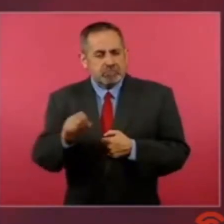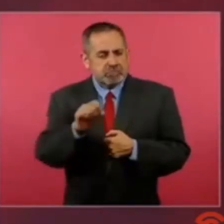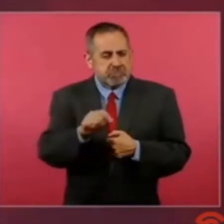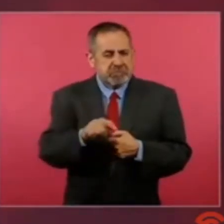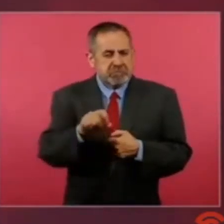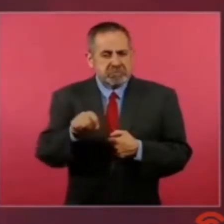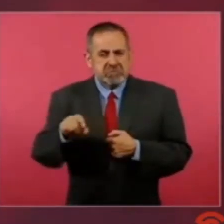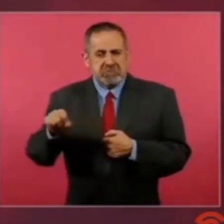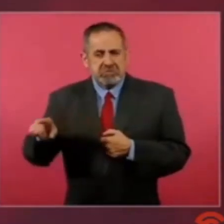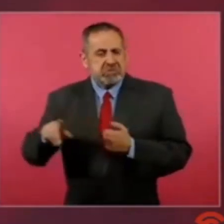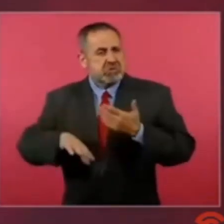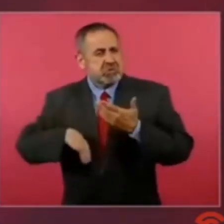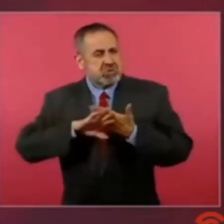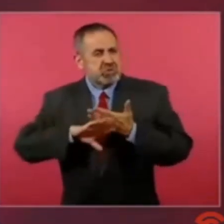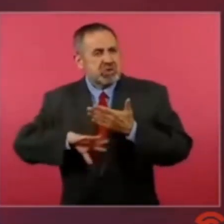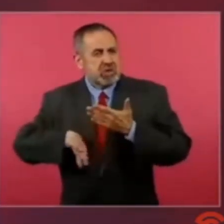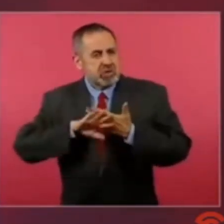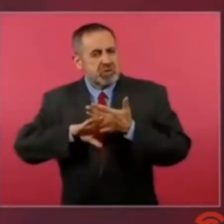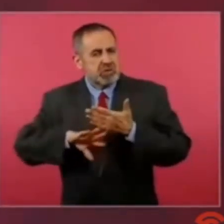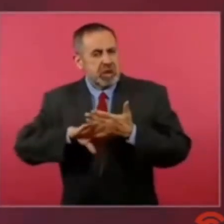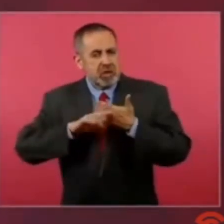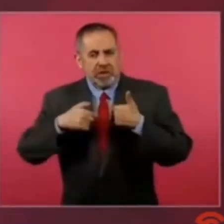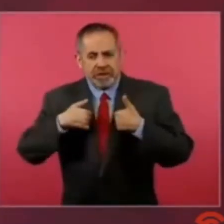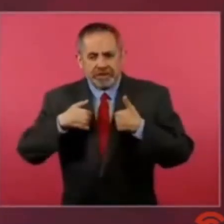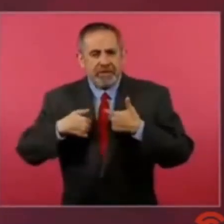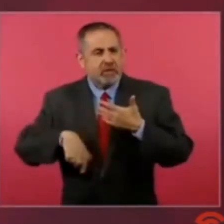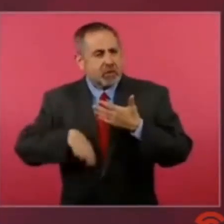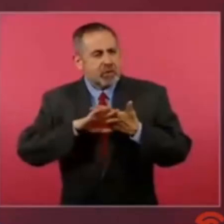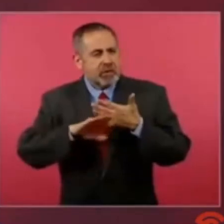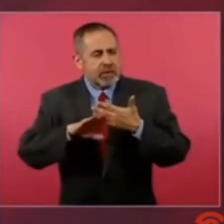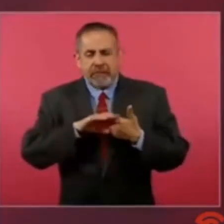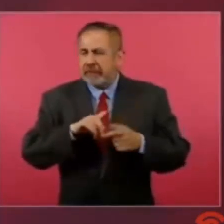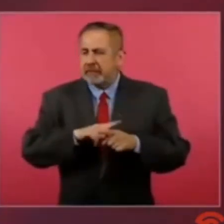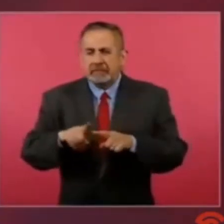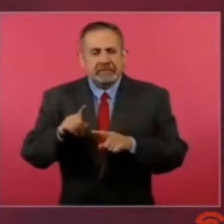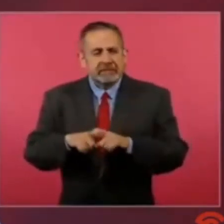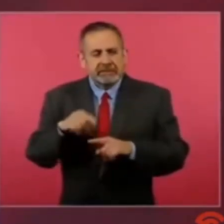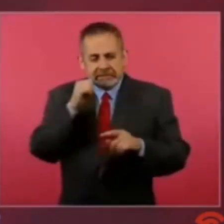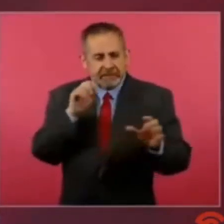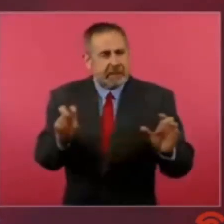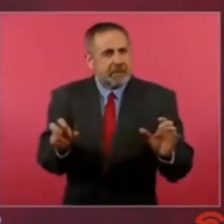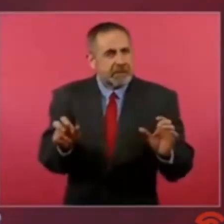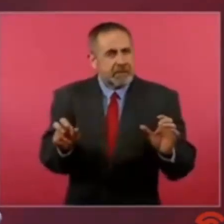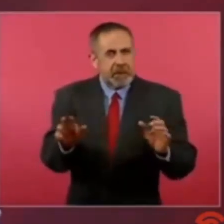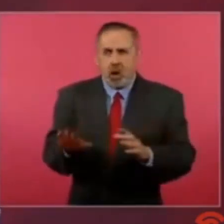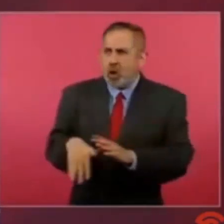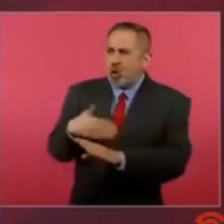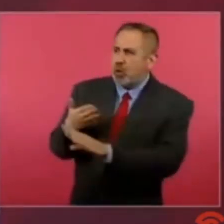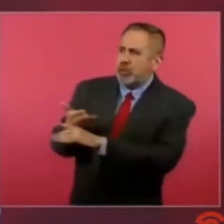es en contra nuestro, todo lo que se dice. Por eso aquí